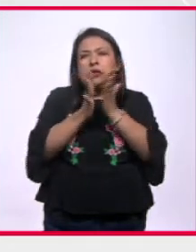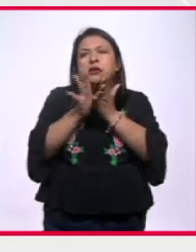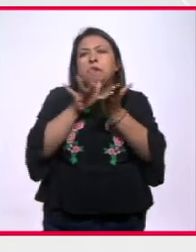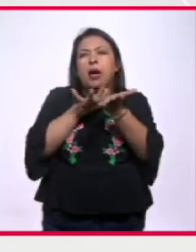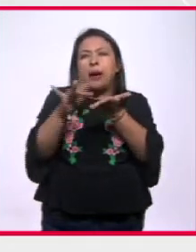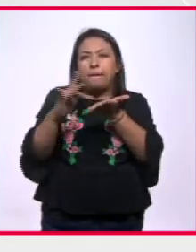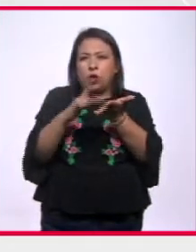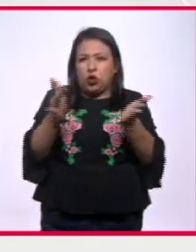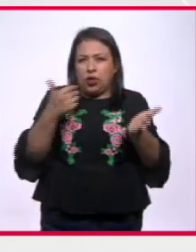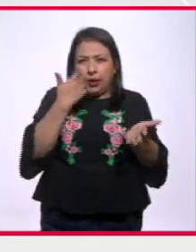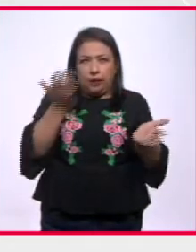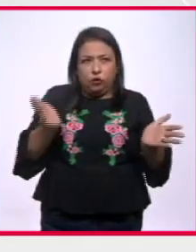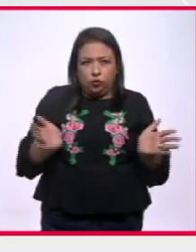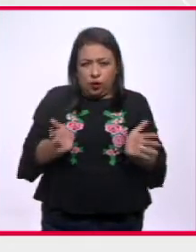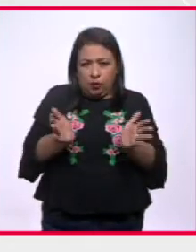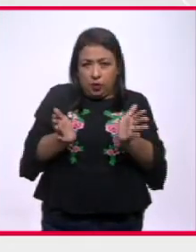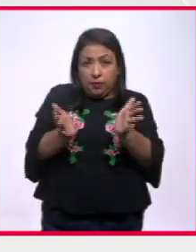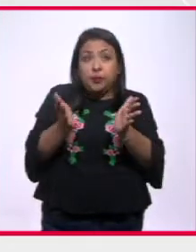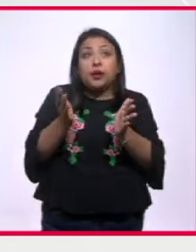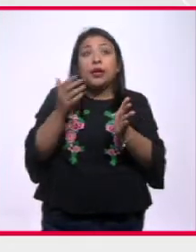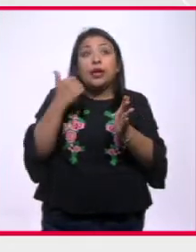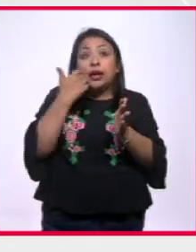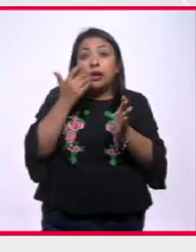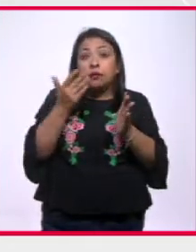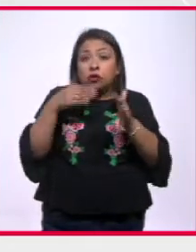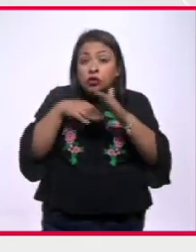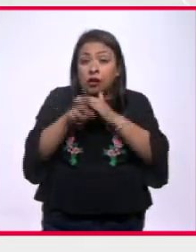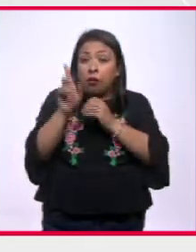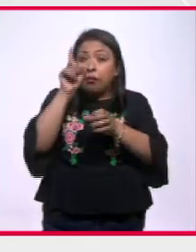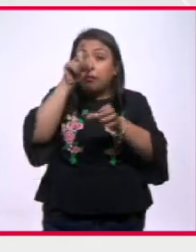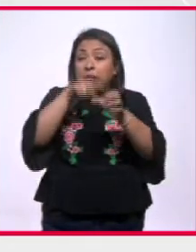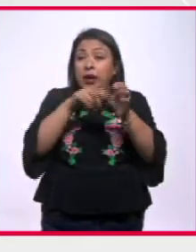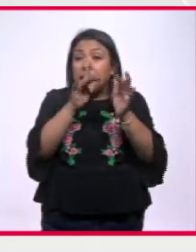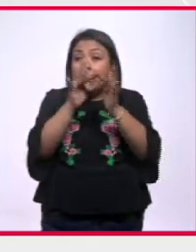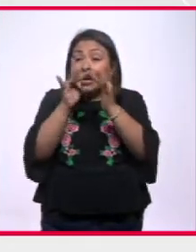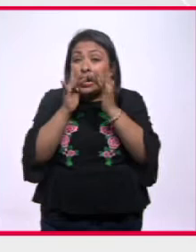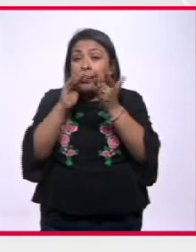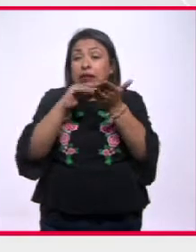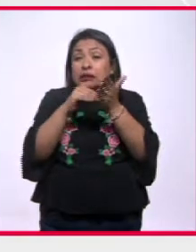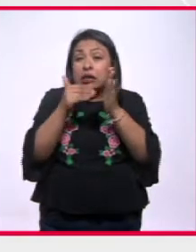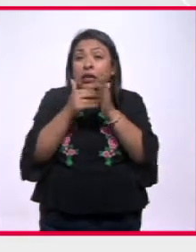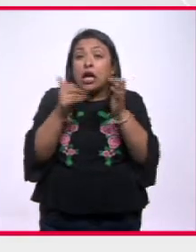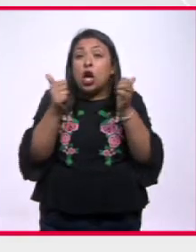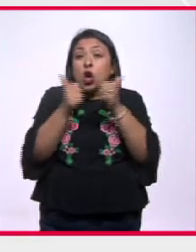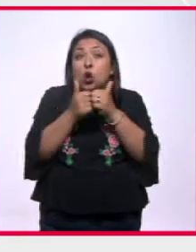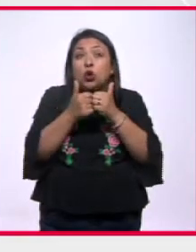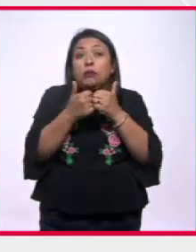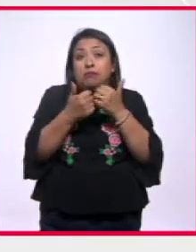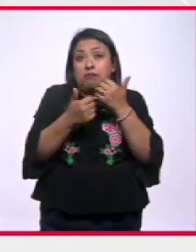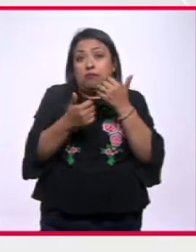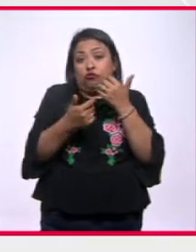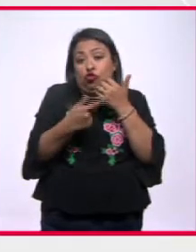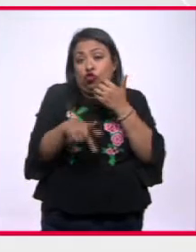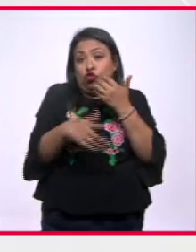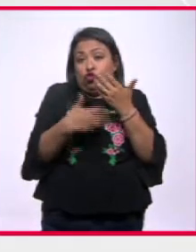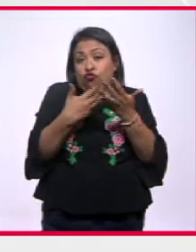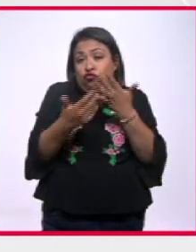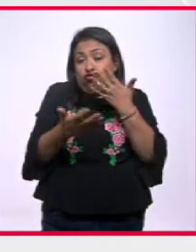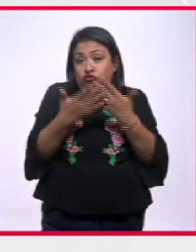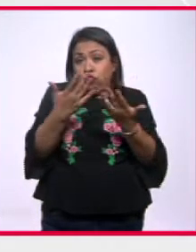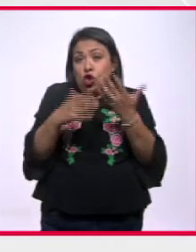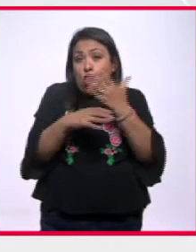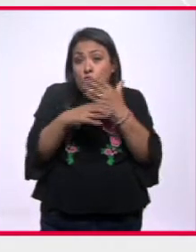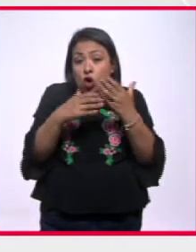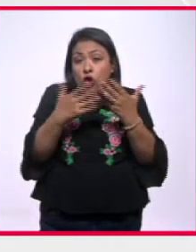impulsando está entrar en esa red entrar en esa estrategia con material mexicano y es la oportunidad